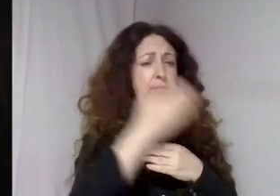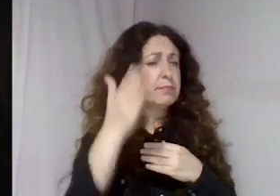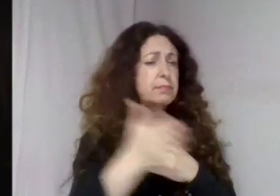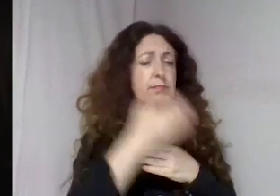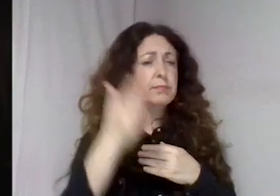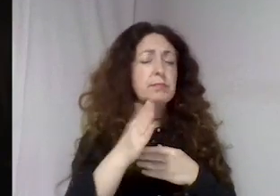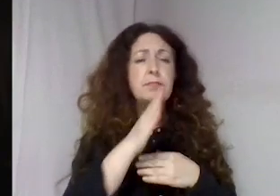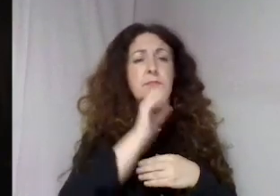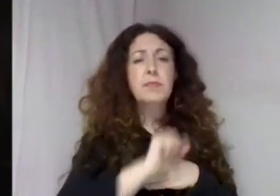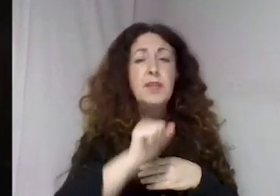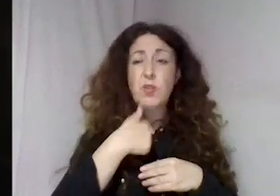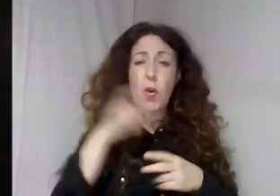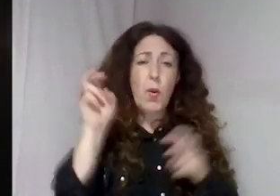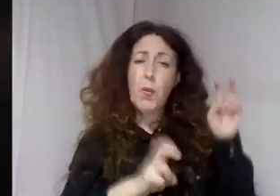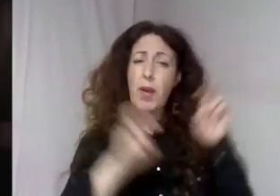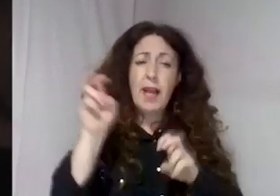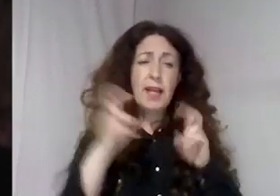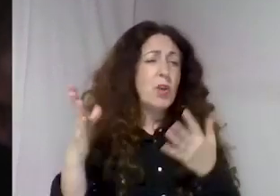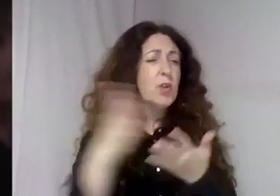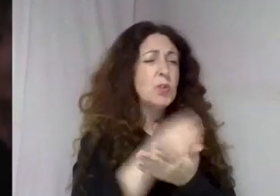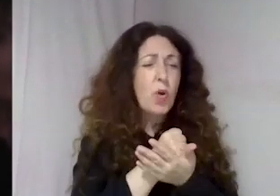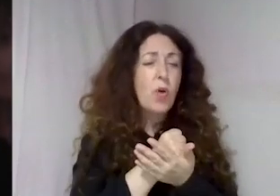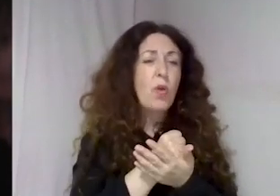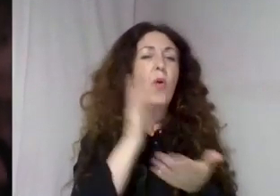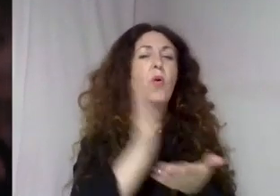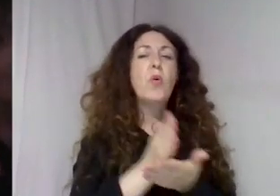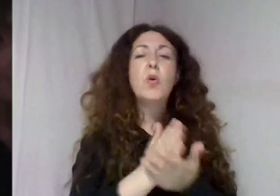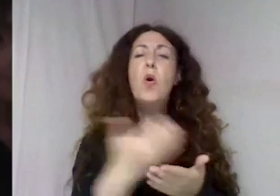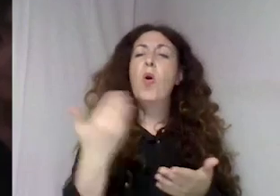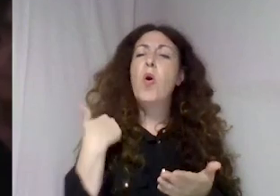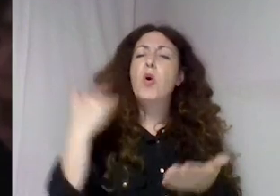Solo dos cosas, sí. Sí, un sinfín. Sí, una última pregunta, pero sobre todo,